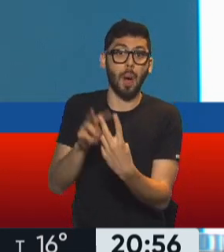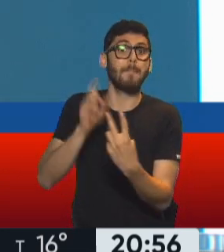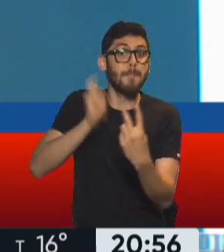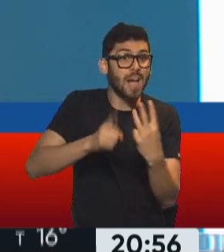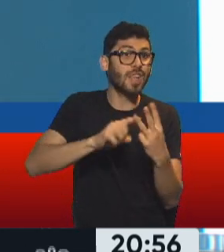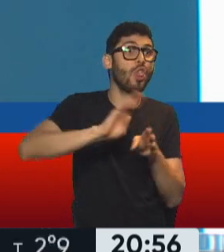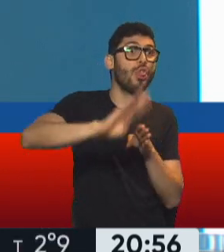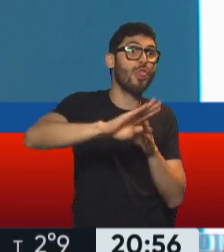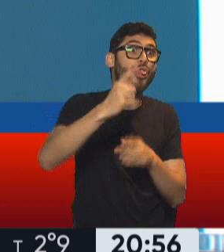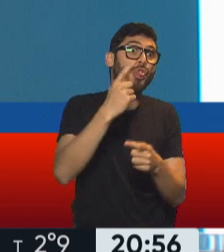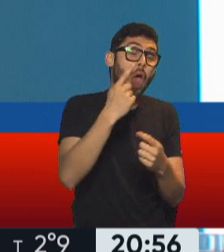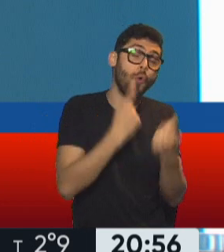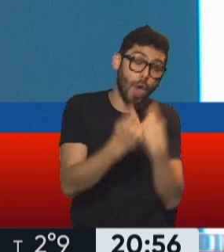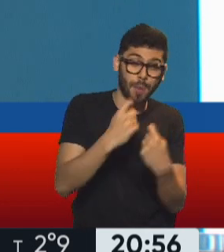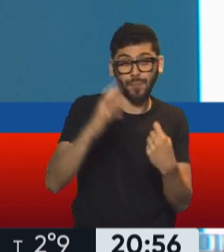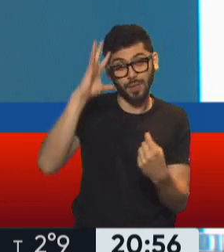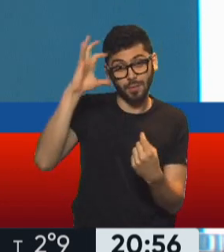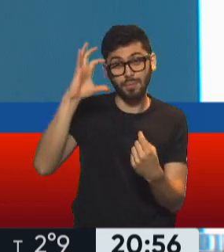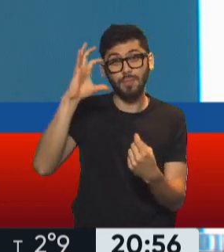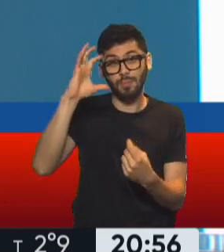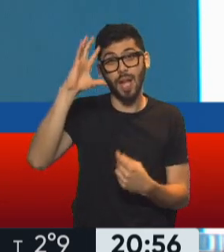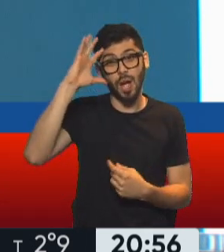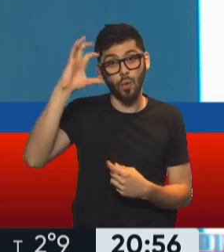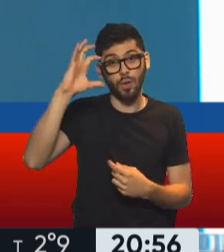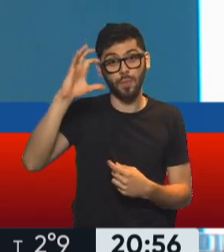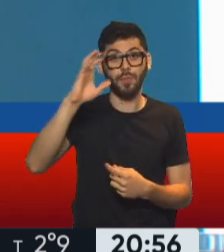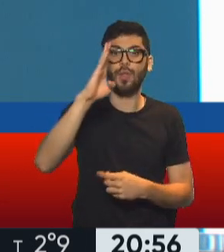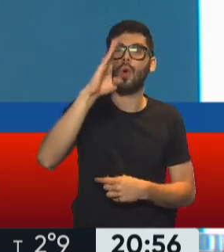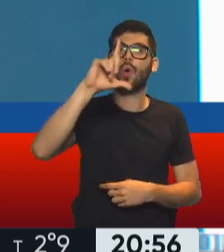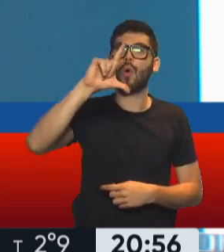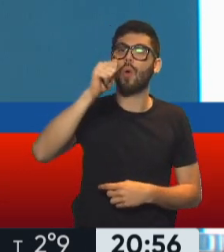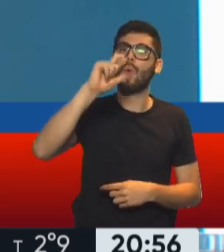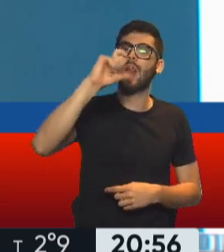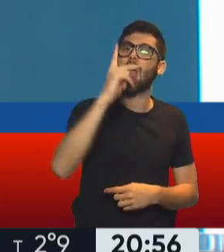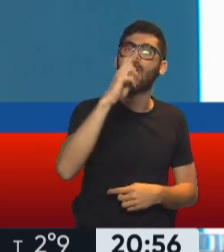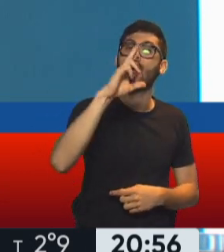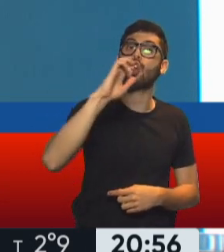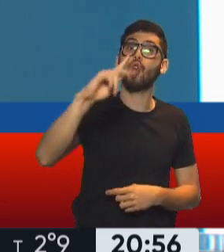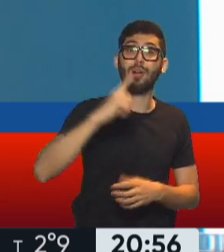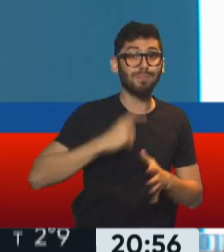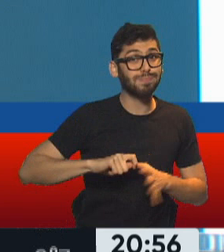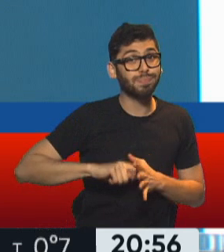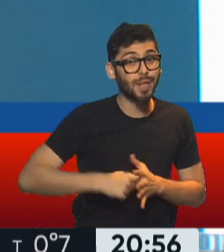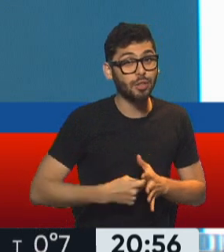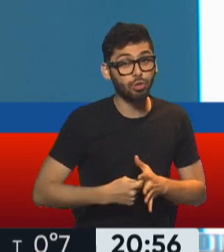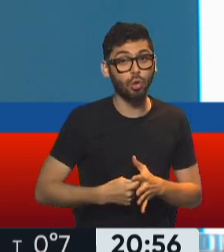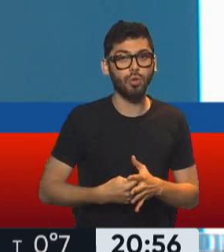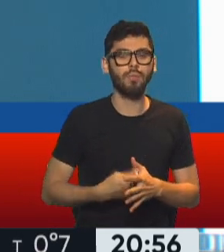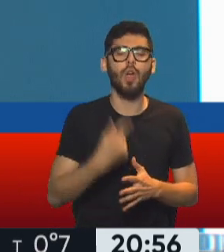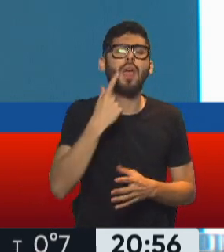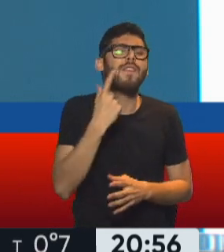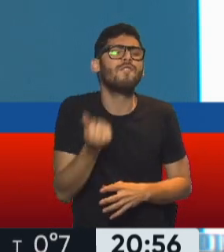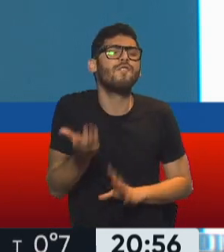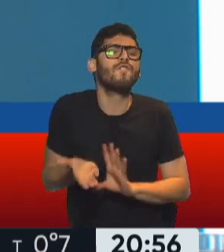deuda, que fue el otro... Recordemos las presiones de BlackRock en el fondo de BlackRock. Ahora viene... ¿Cómo contener la y inflación? la